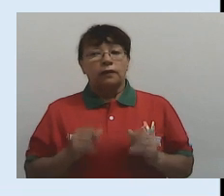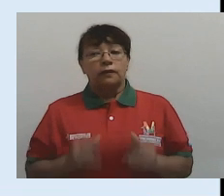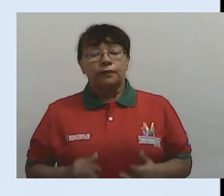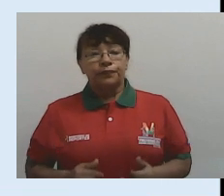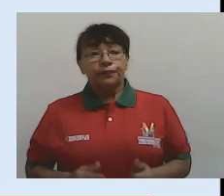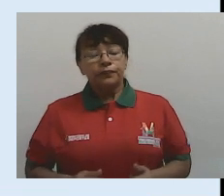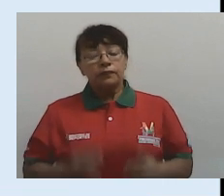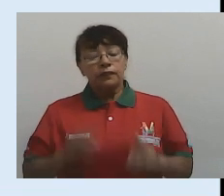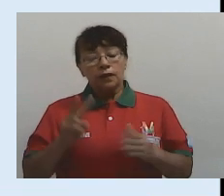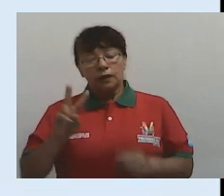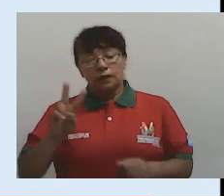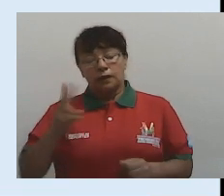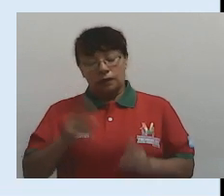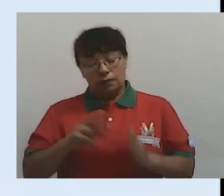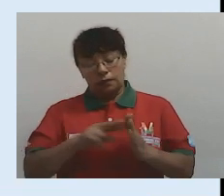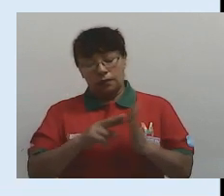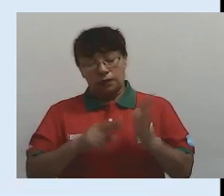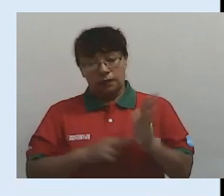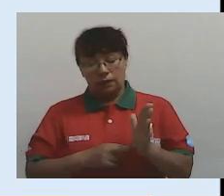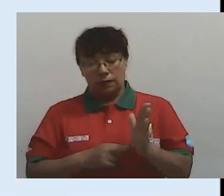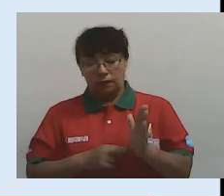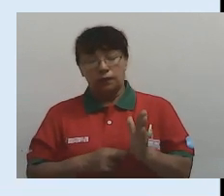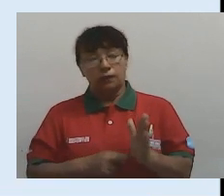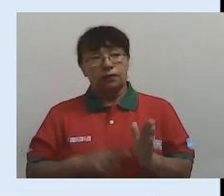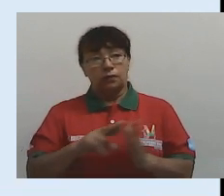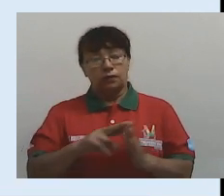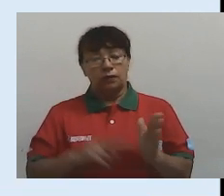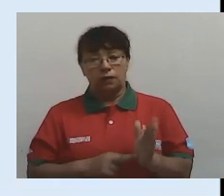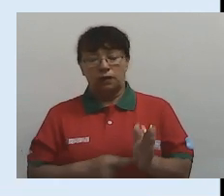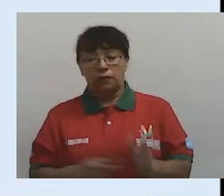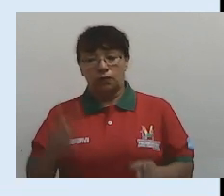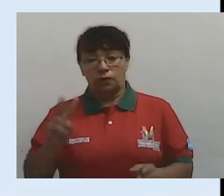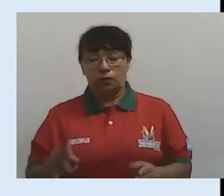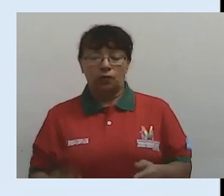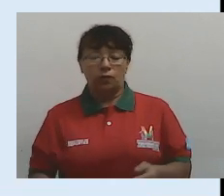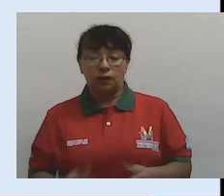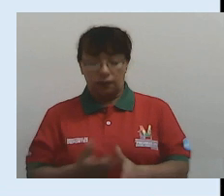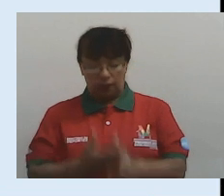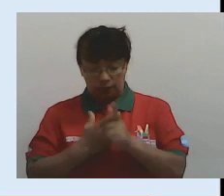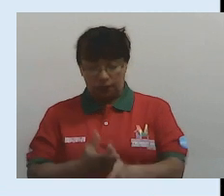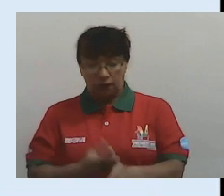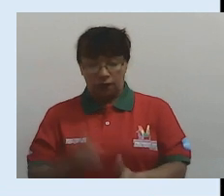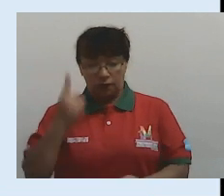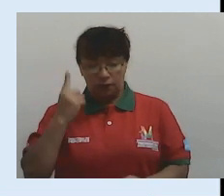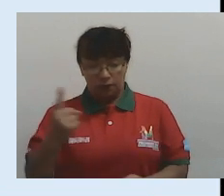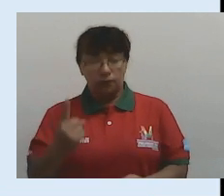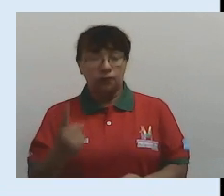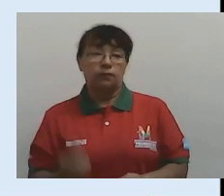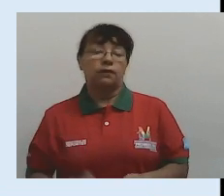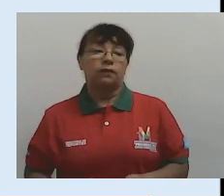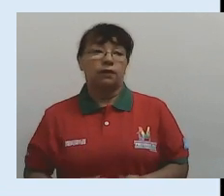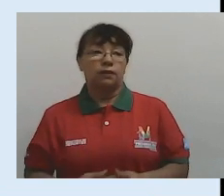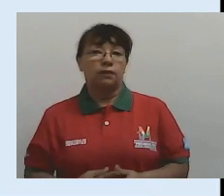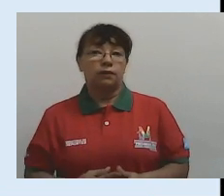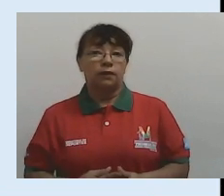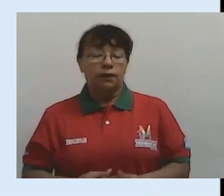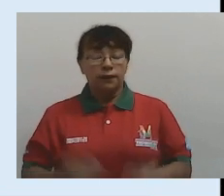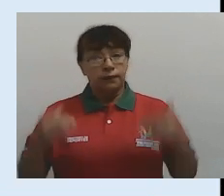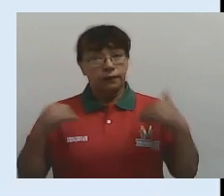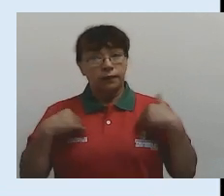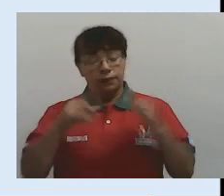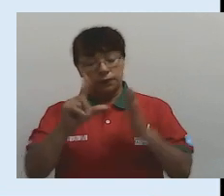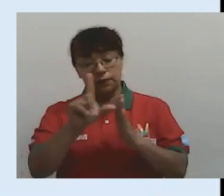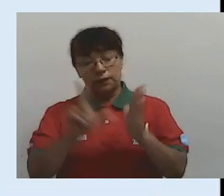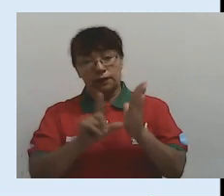son 2, reitero, y en las carreras un intento. Entonces, tenemos ahí la lista de las 9